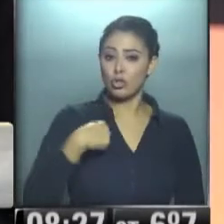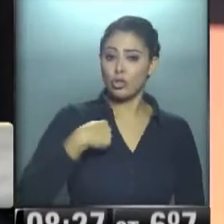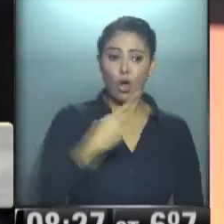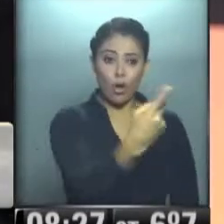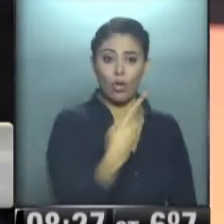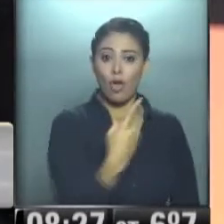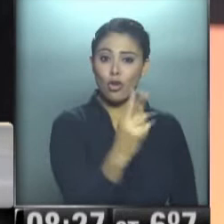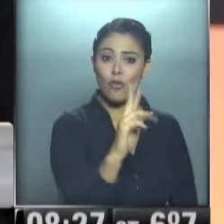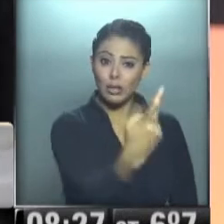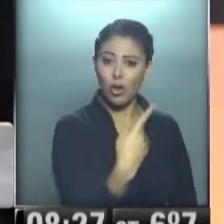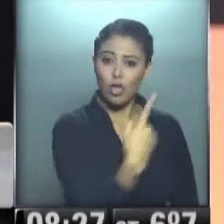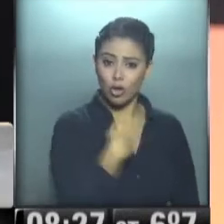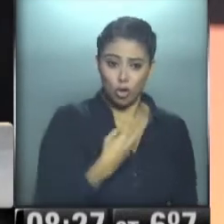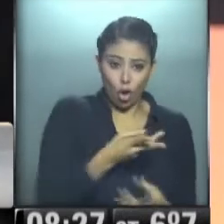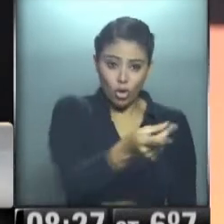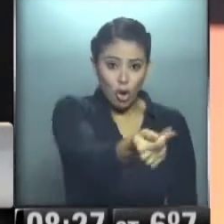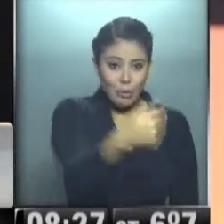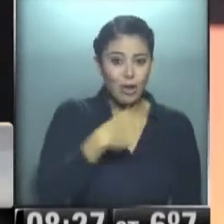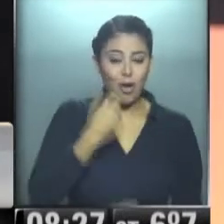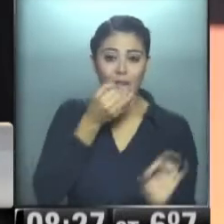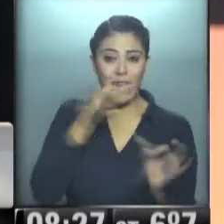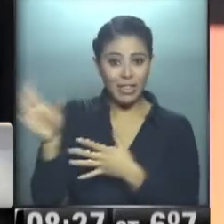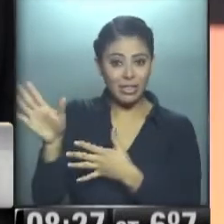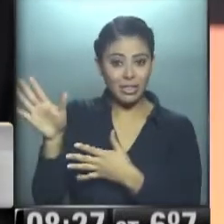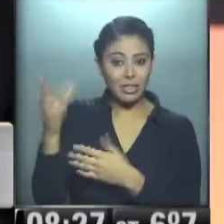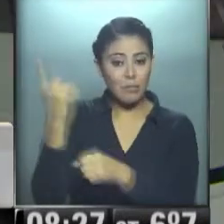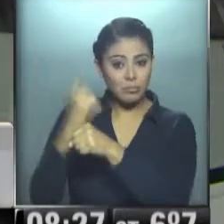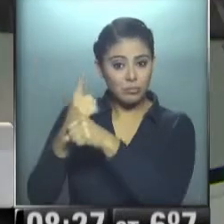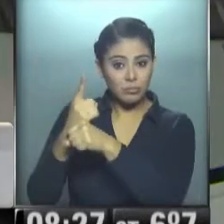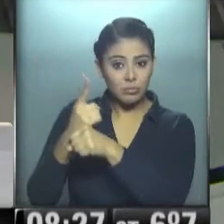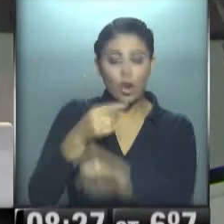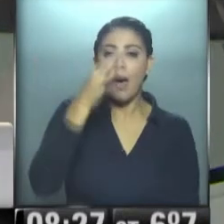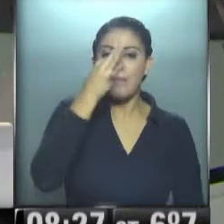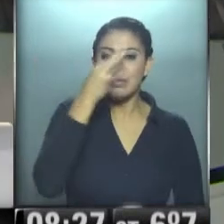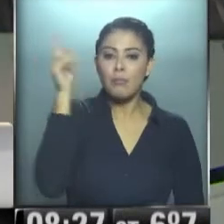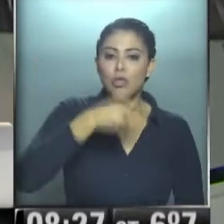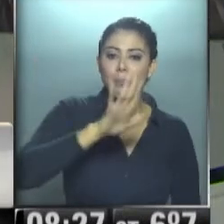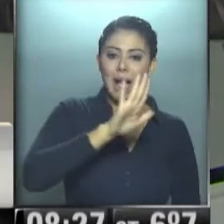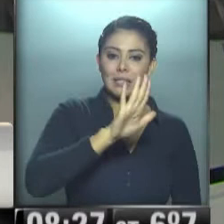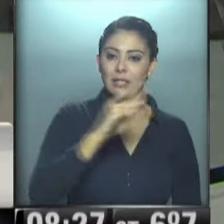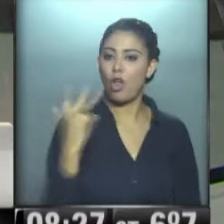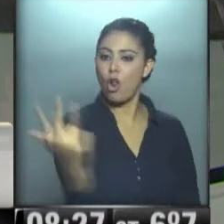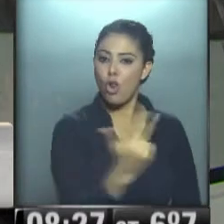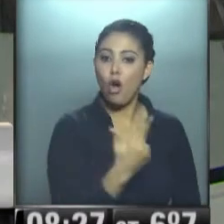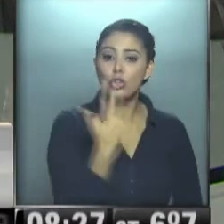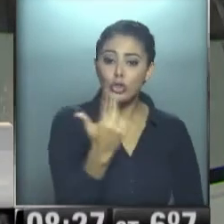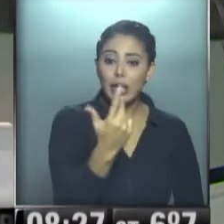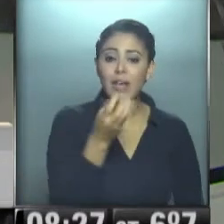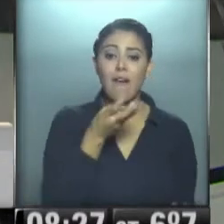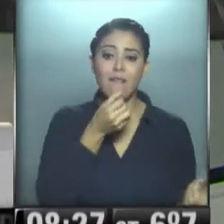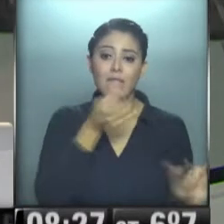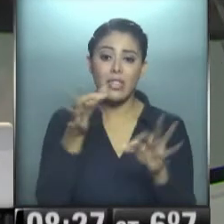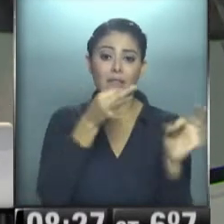hago un acuerdo con con roberto para comprarle yo que fue vendido originalmente en las acciones este 20 de arriba entró dentro de los tres hicimos una operación en